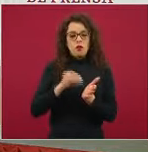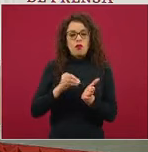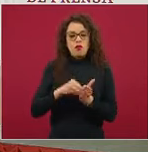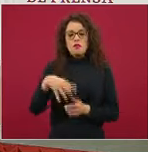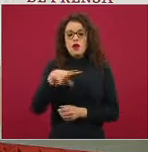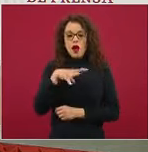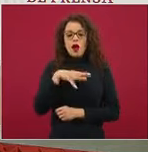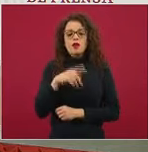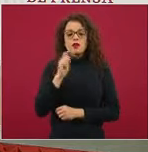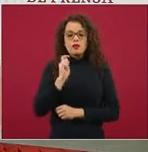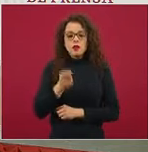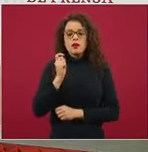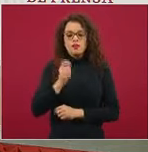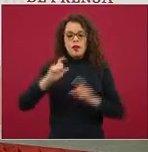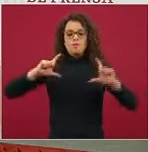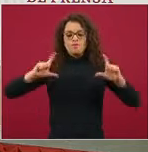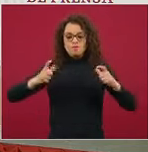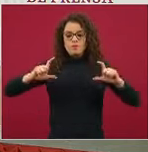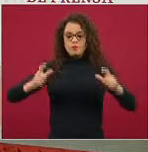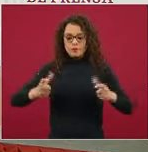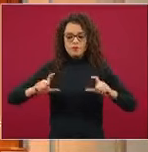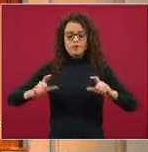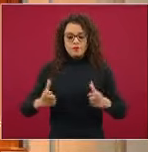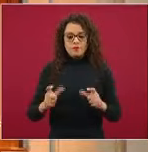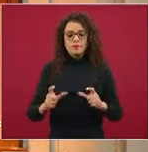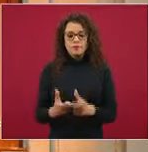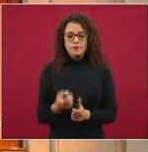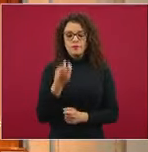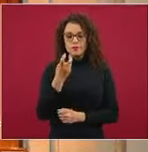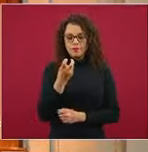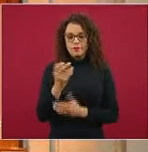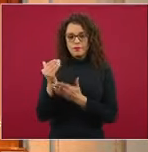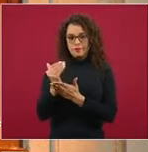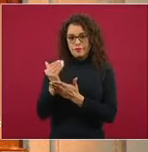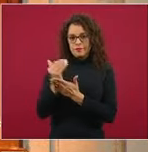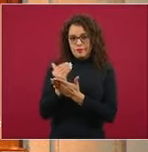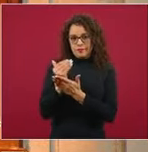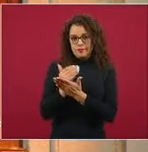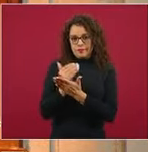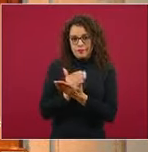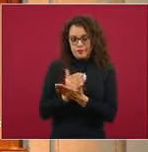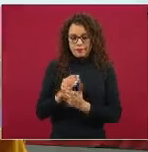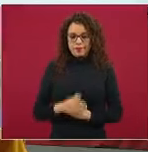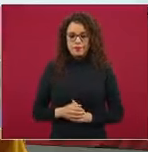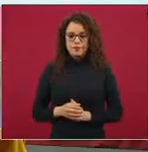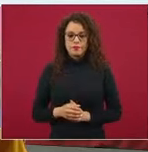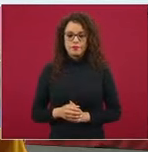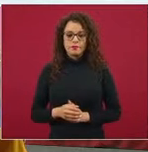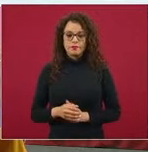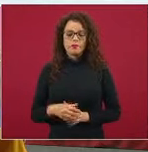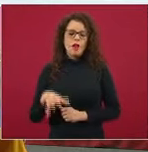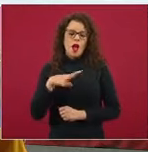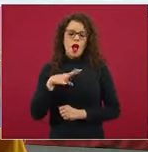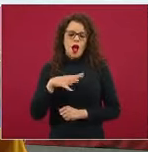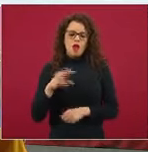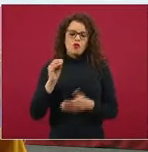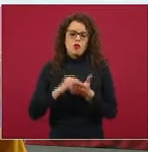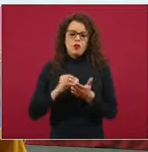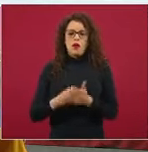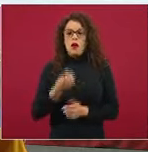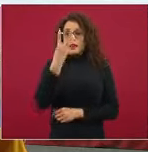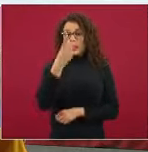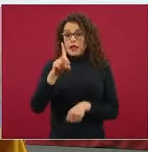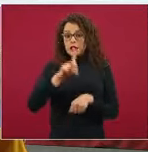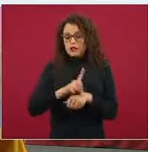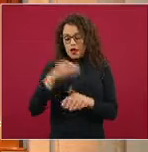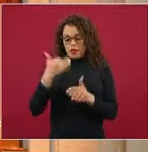comportamiento descendente en este indicador. Todavía tenemos al menos 3 días más por delante en los